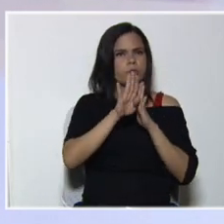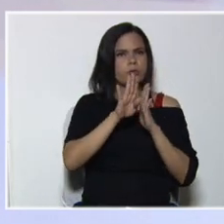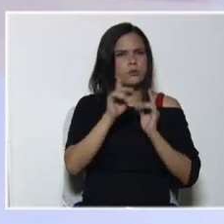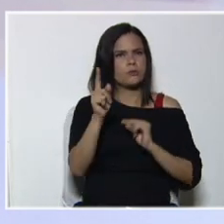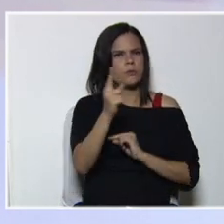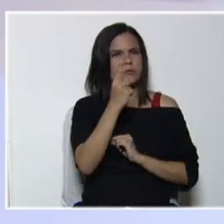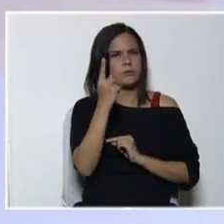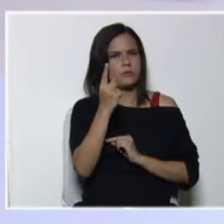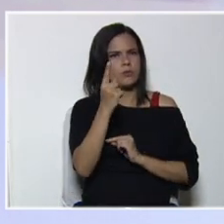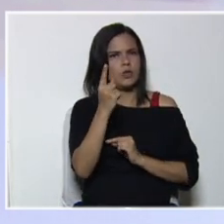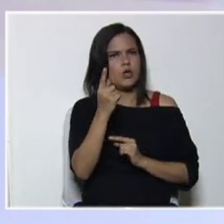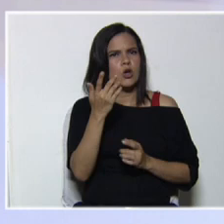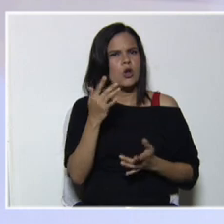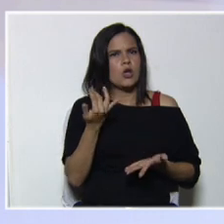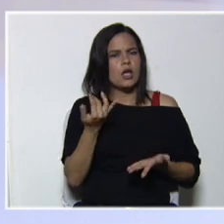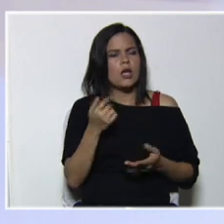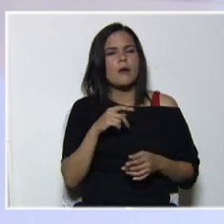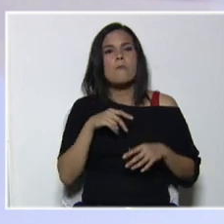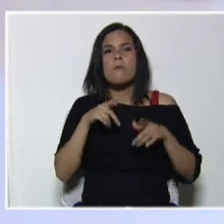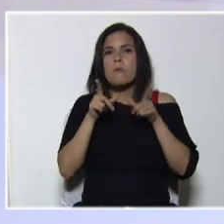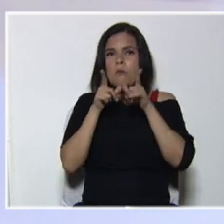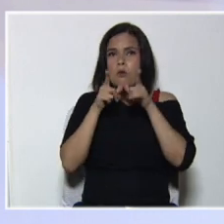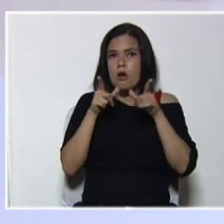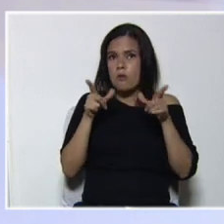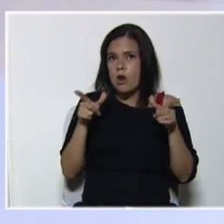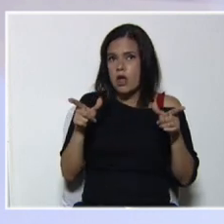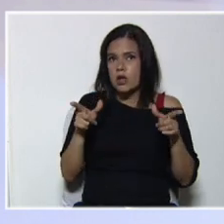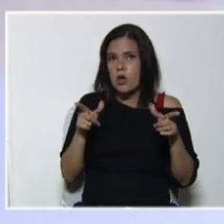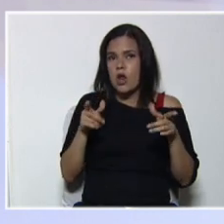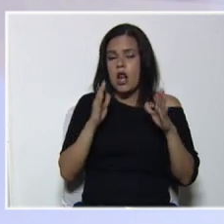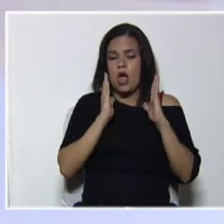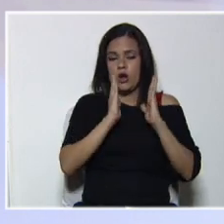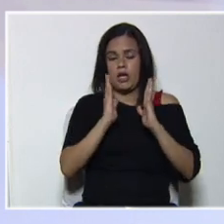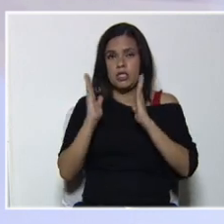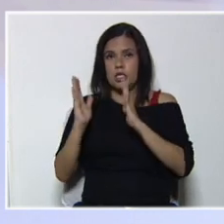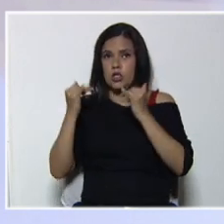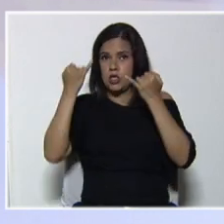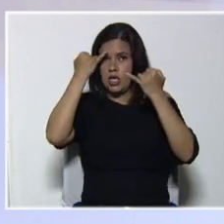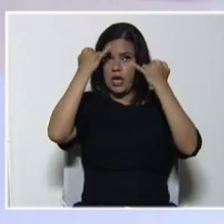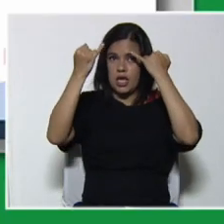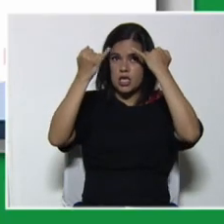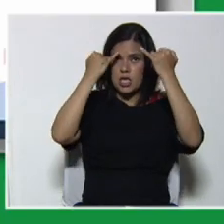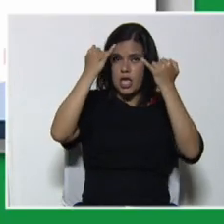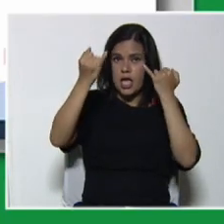principalmente lo que corresponde al vocabulario, la organización de las ideas, la